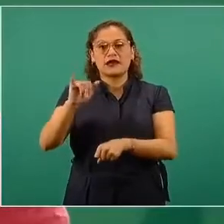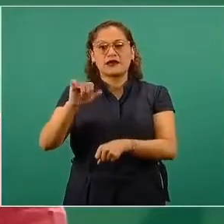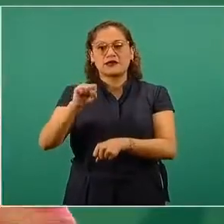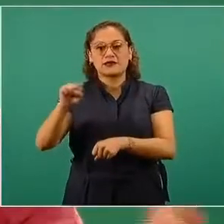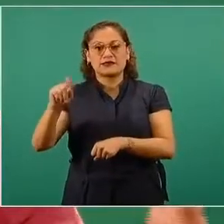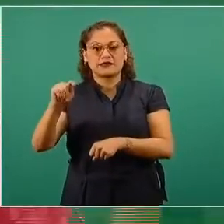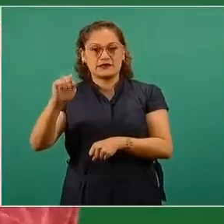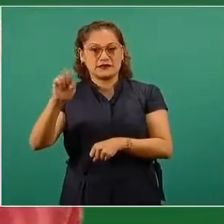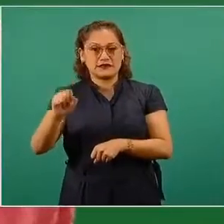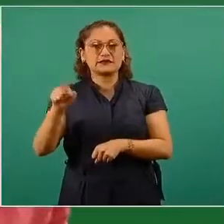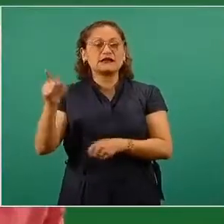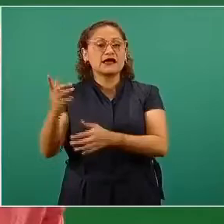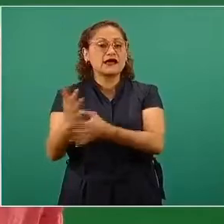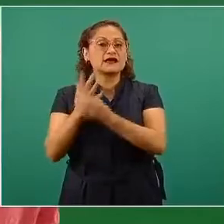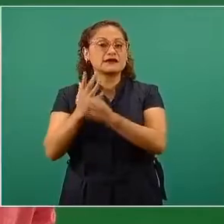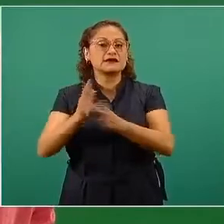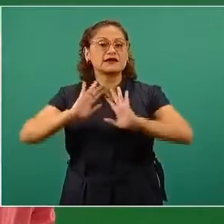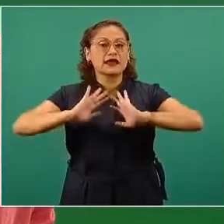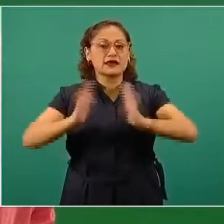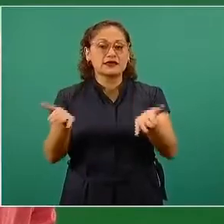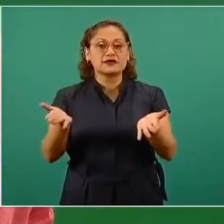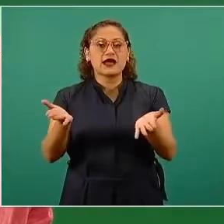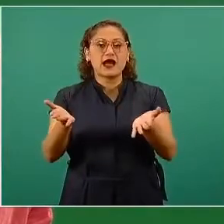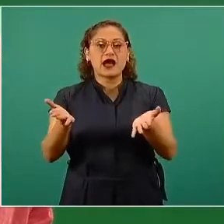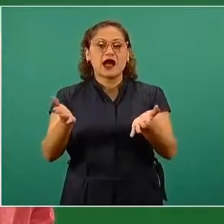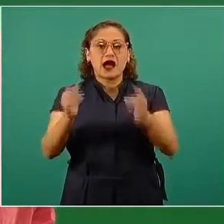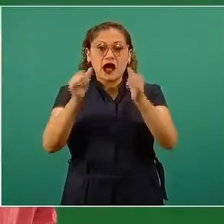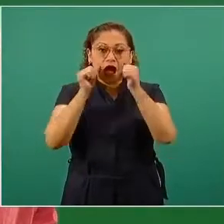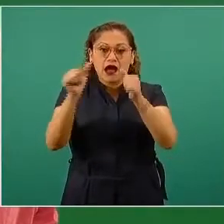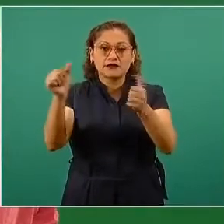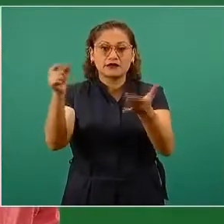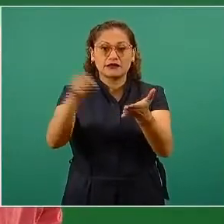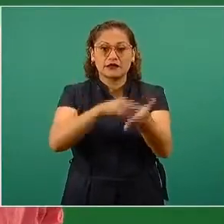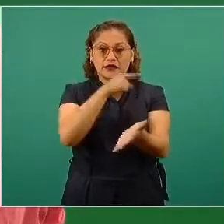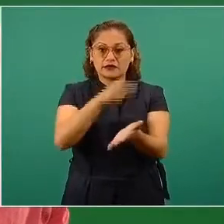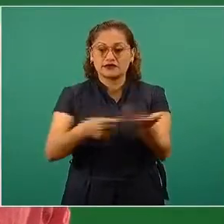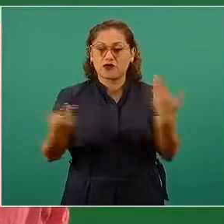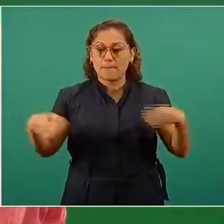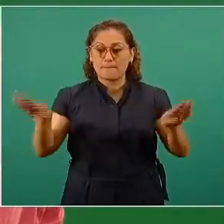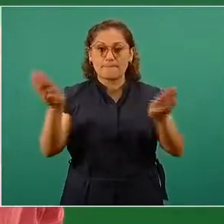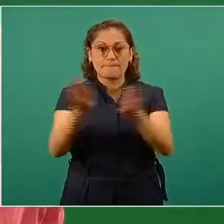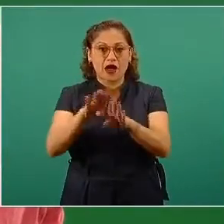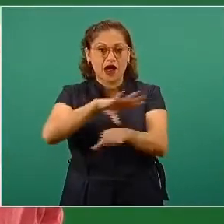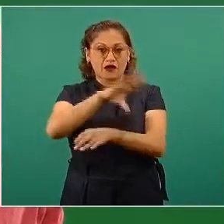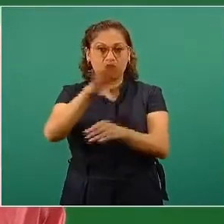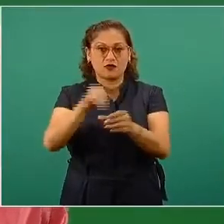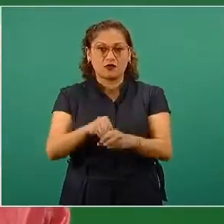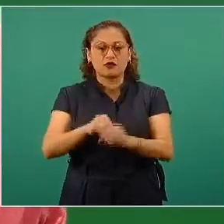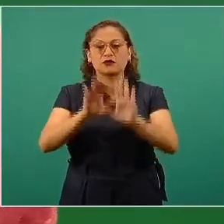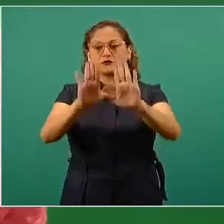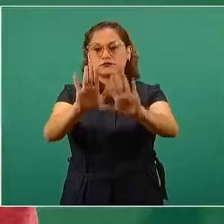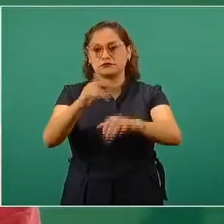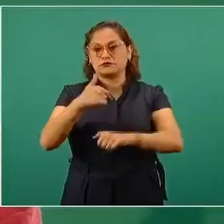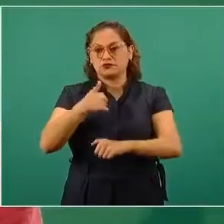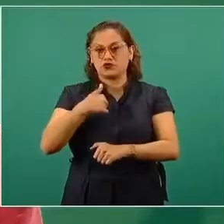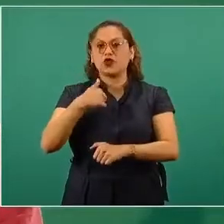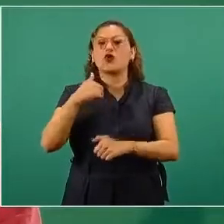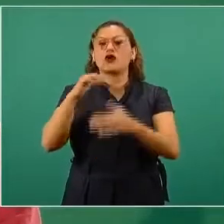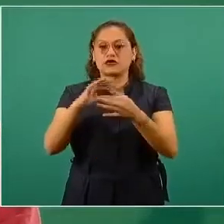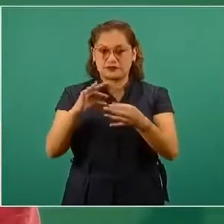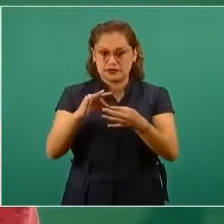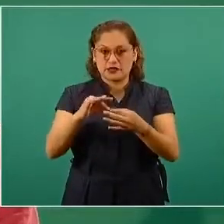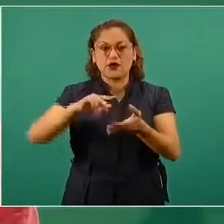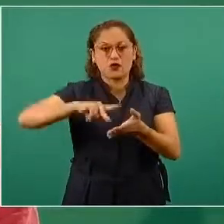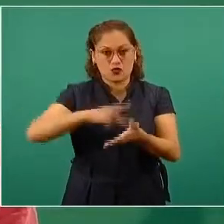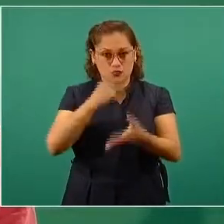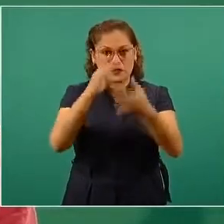están canceladas todas las atenciones no COVID. Hicimos la precisión, la volvemos a hacer con mucho gusto,